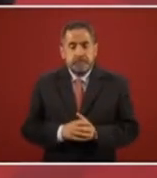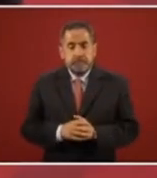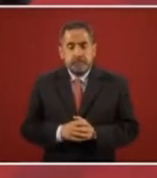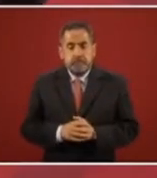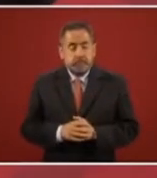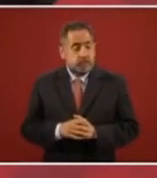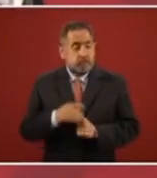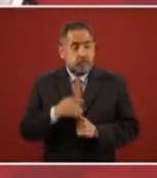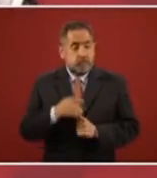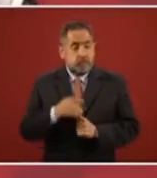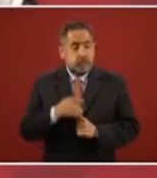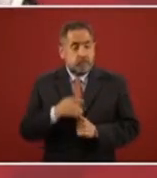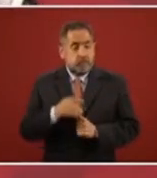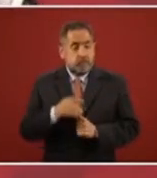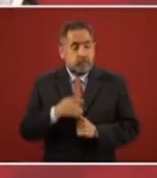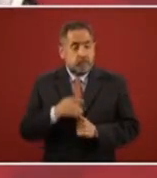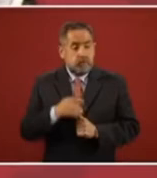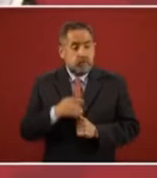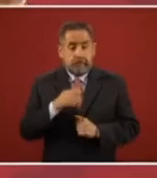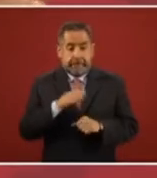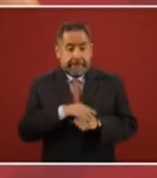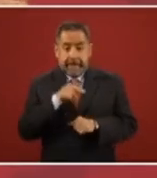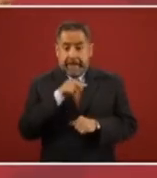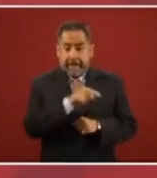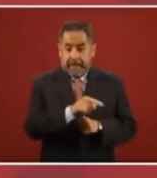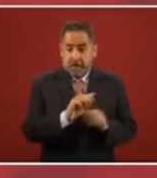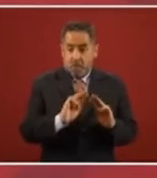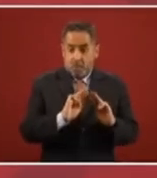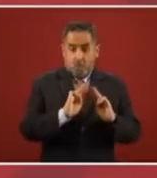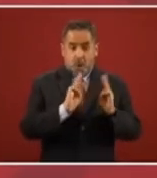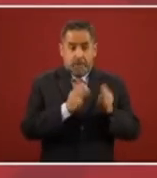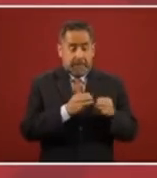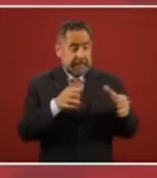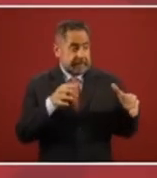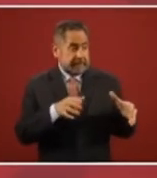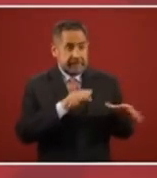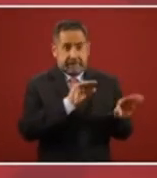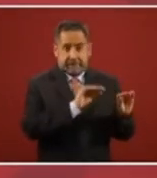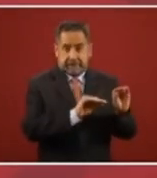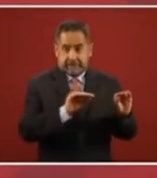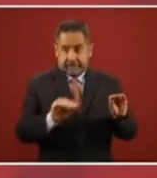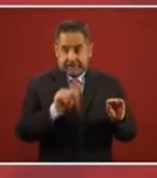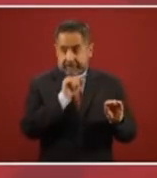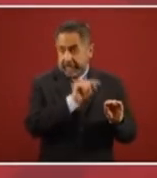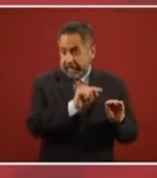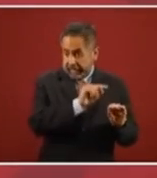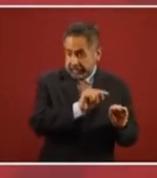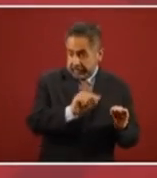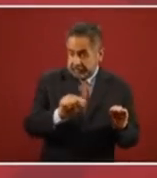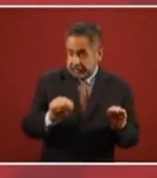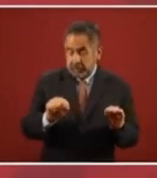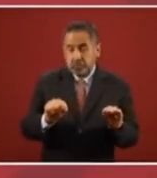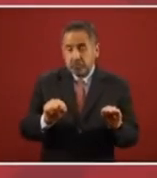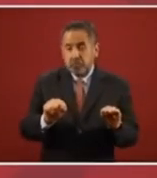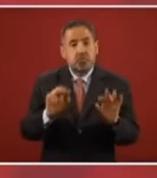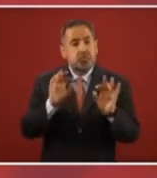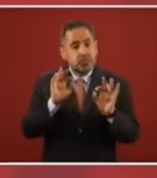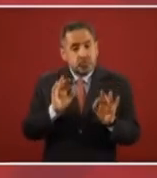muebles y que es de phoenix este son